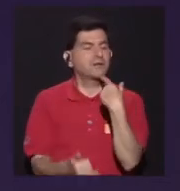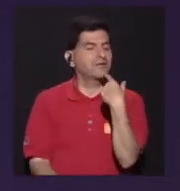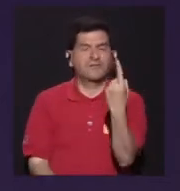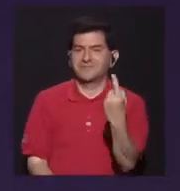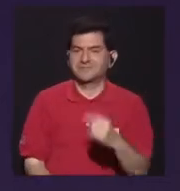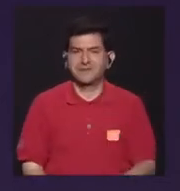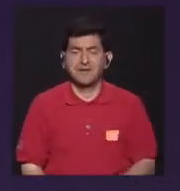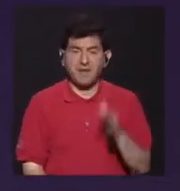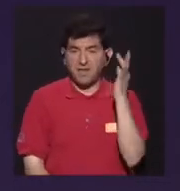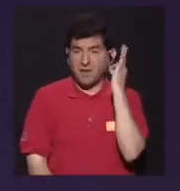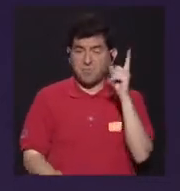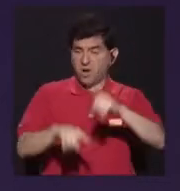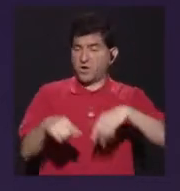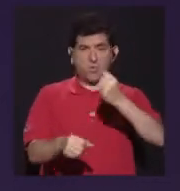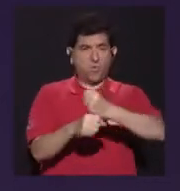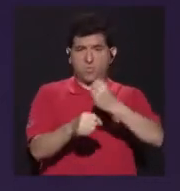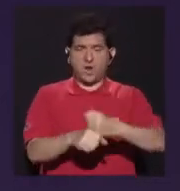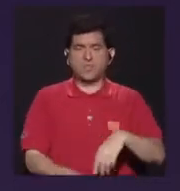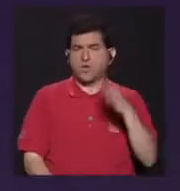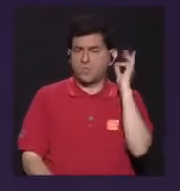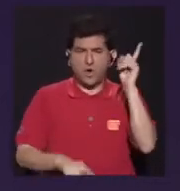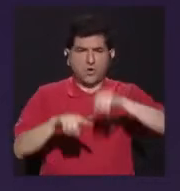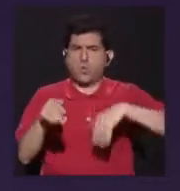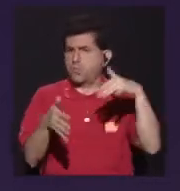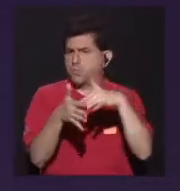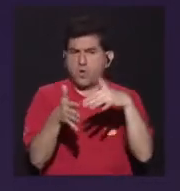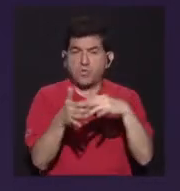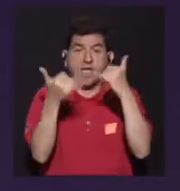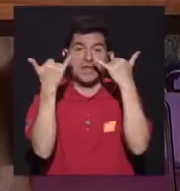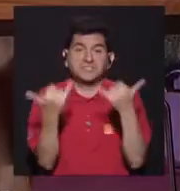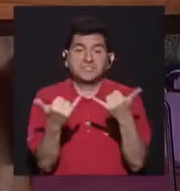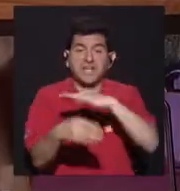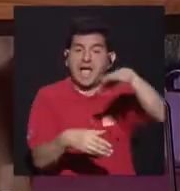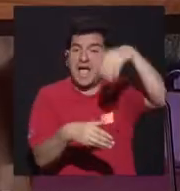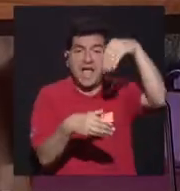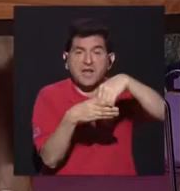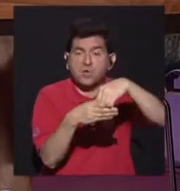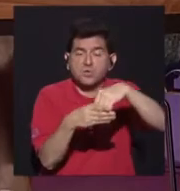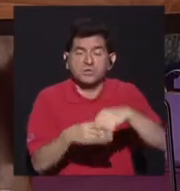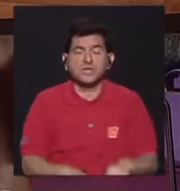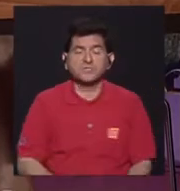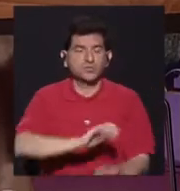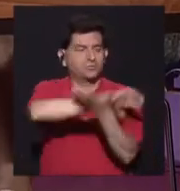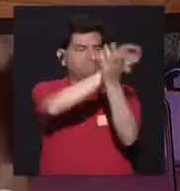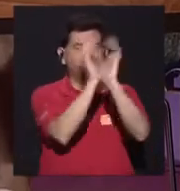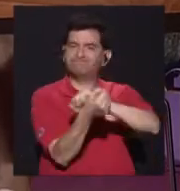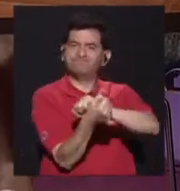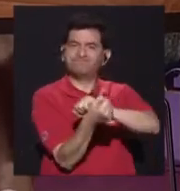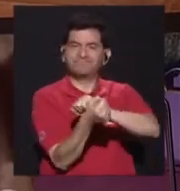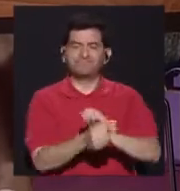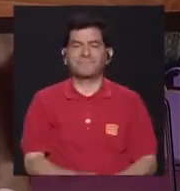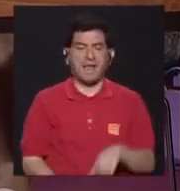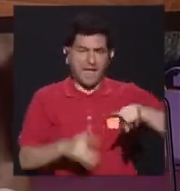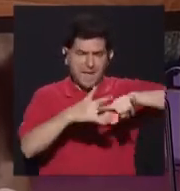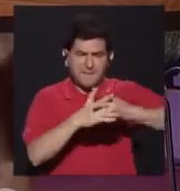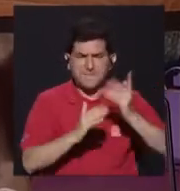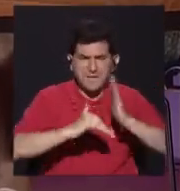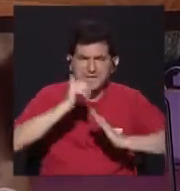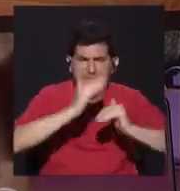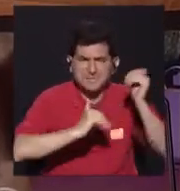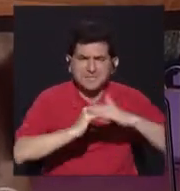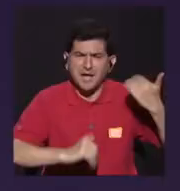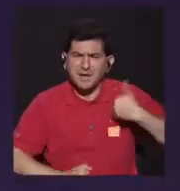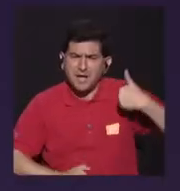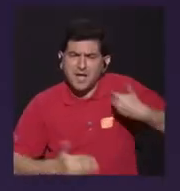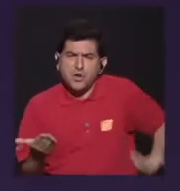decir que las mujeres no pueden trabajar o que las mujeres no pueden estudiar, porque ya el mismo contexto los involucró en un cambio. Entonces, ahí se empieza a construir una masculinidad